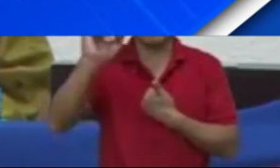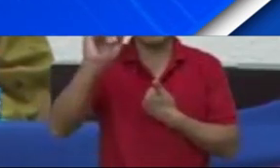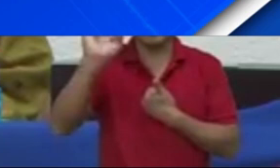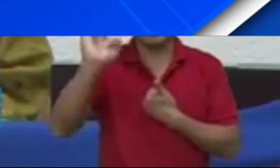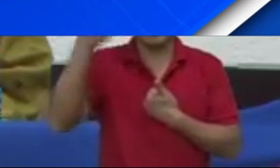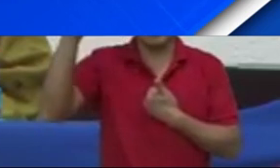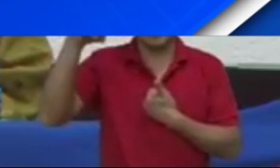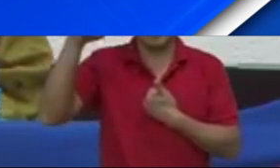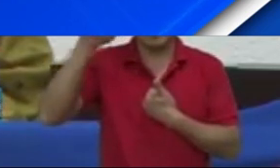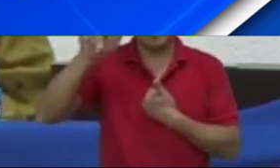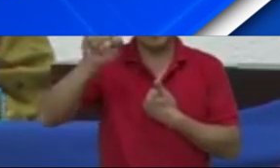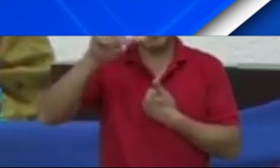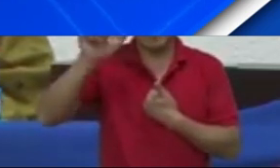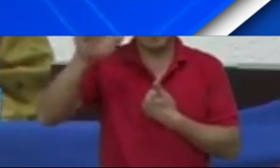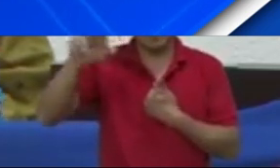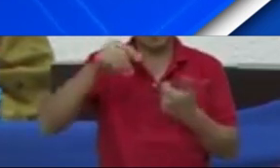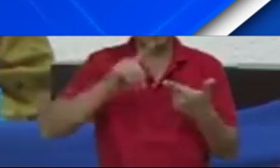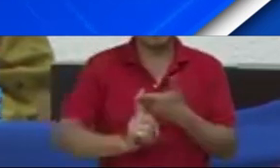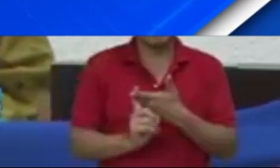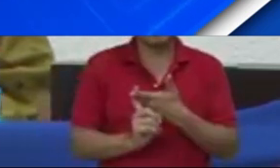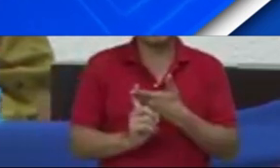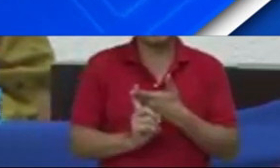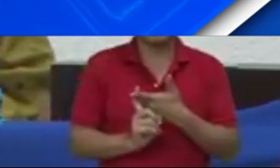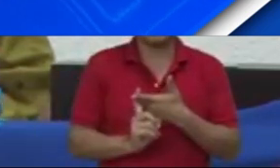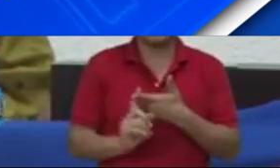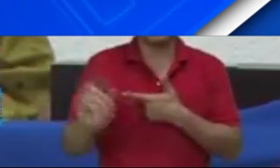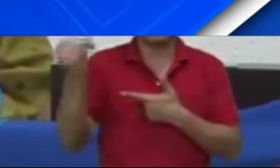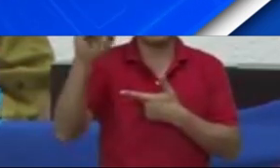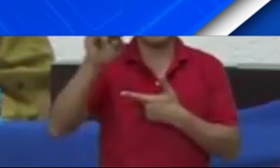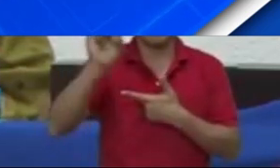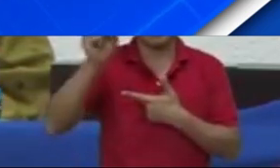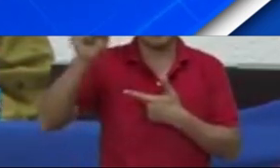Correo, Instituto Nicaragüense de Seguridad Social,